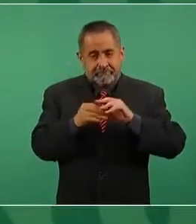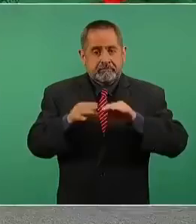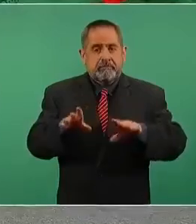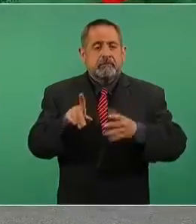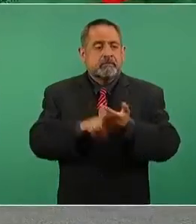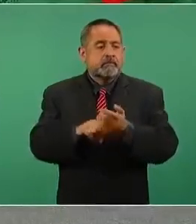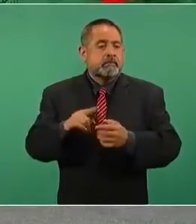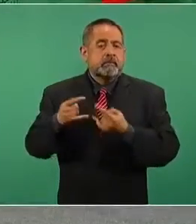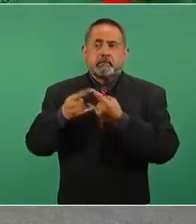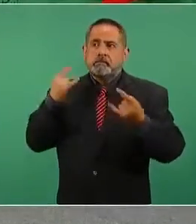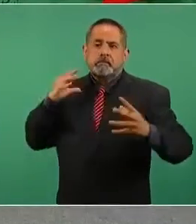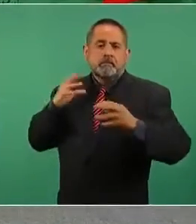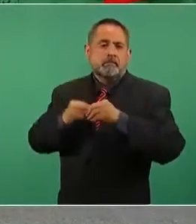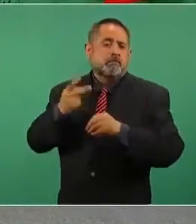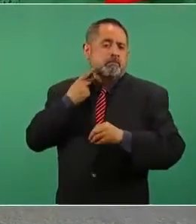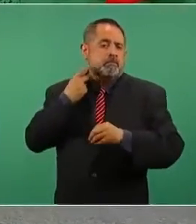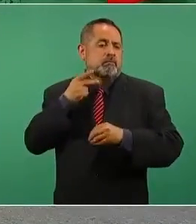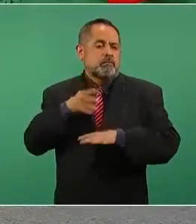política petrolera